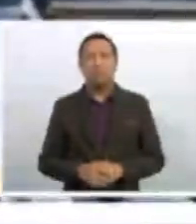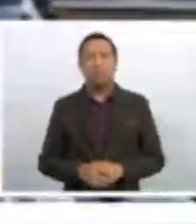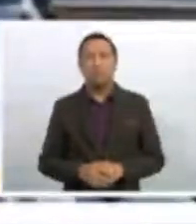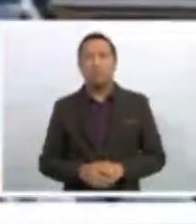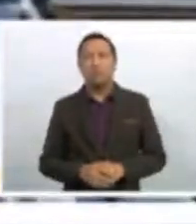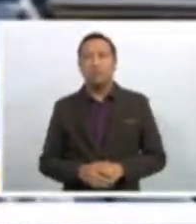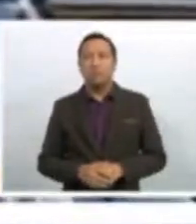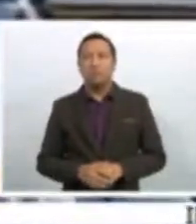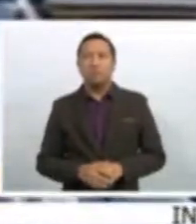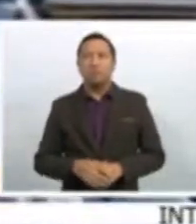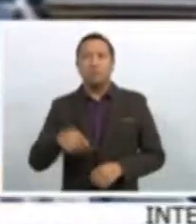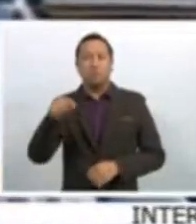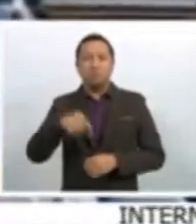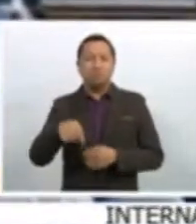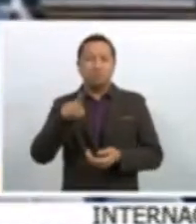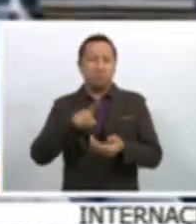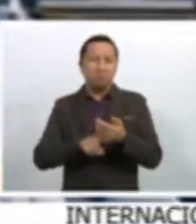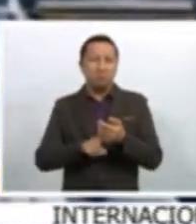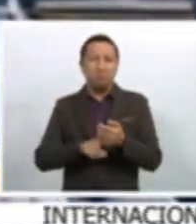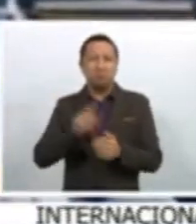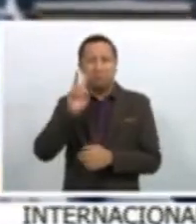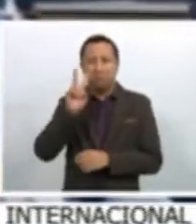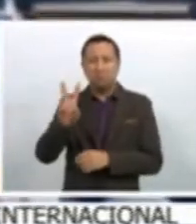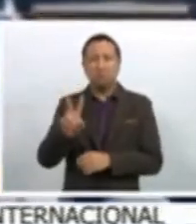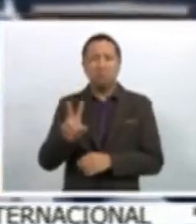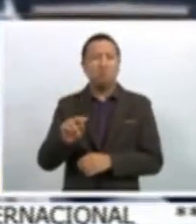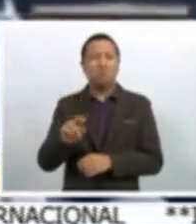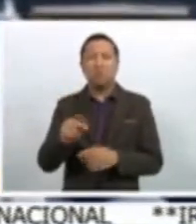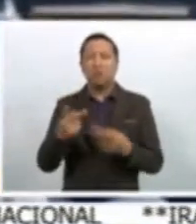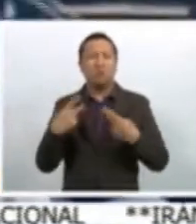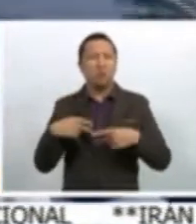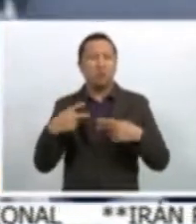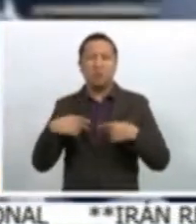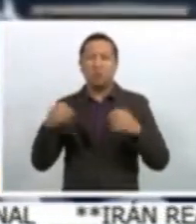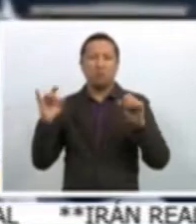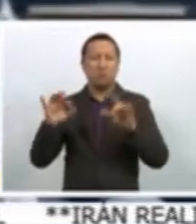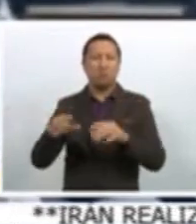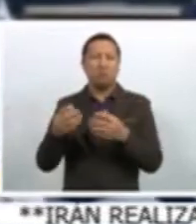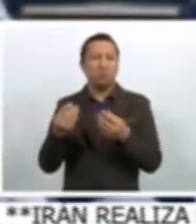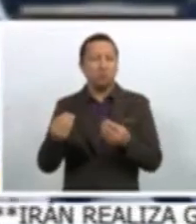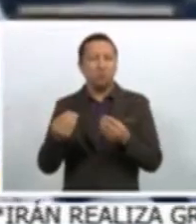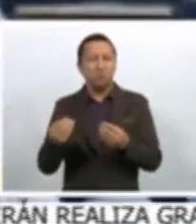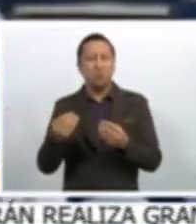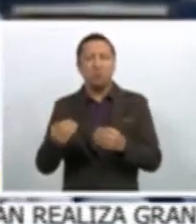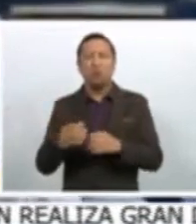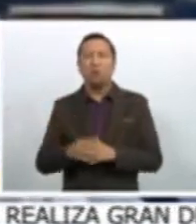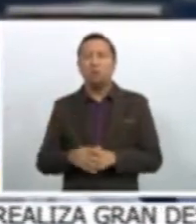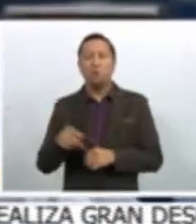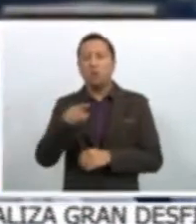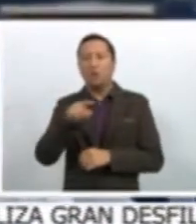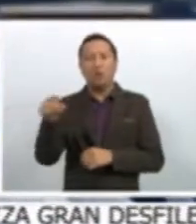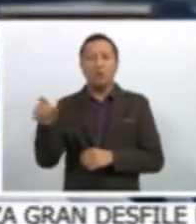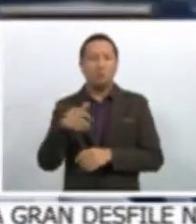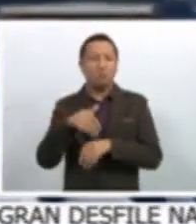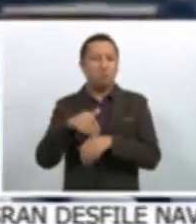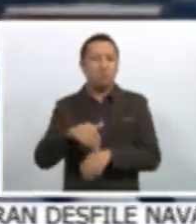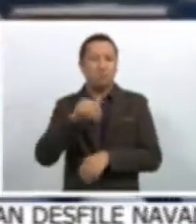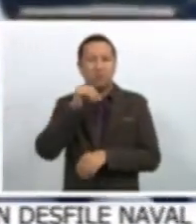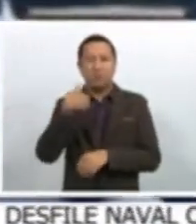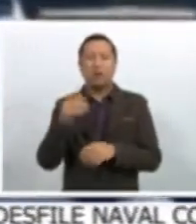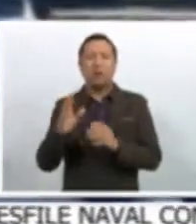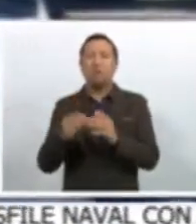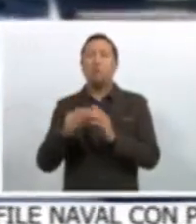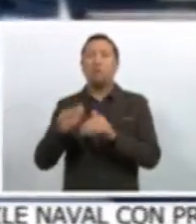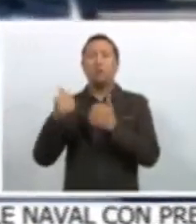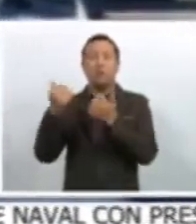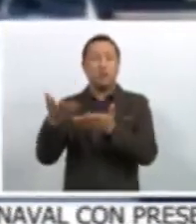no están cumpliendo mucho las normas, ya que pues el afore que permiten no lo cumplen, dado que hay muchas personas afuera y